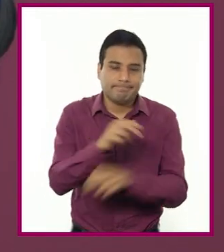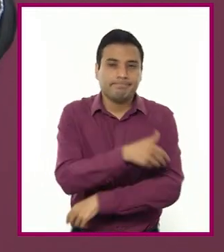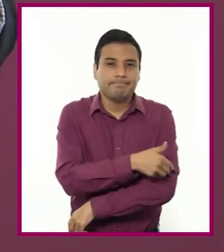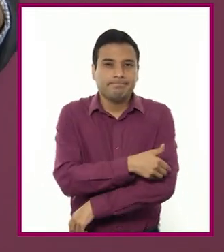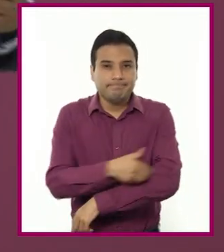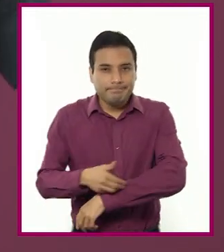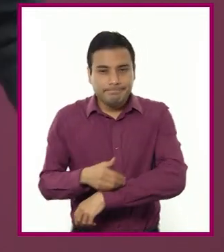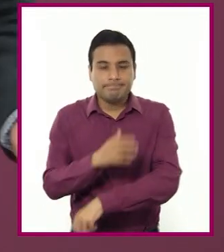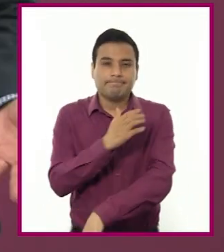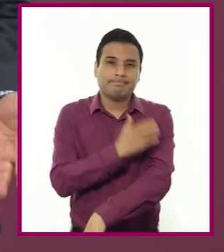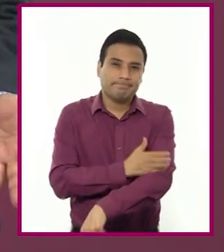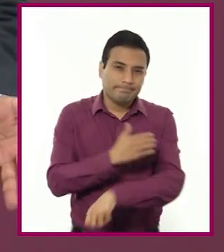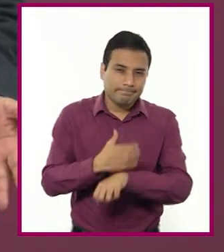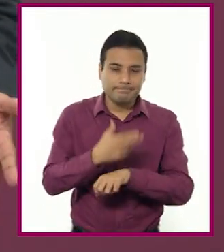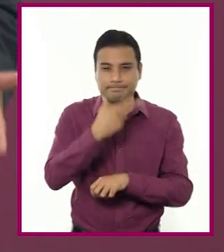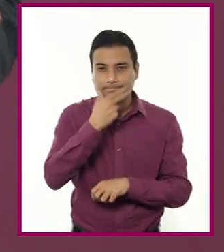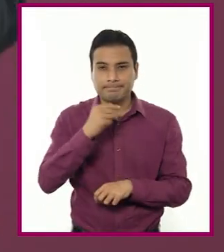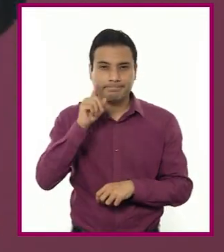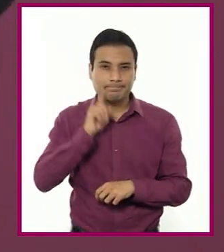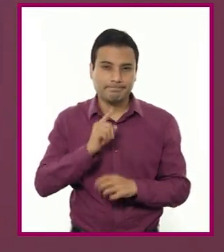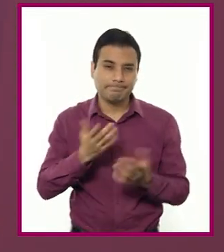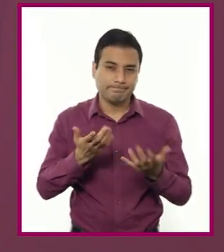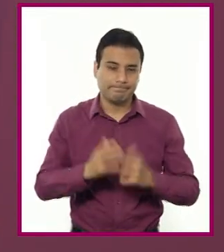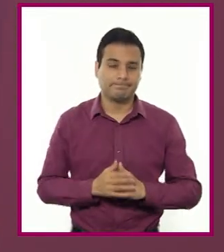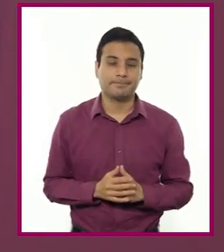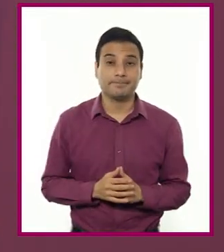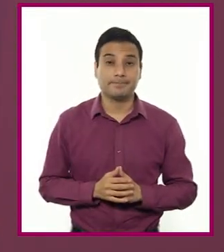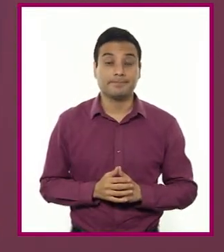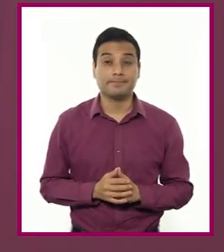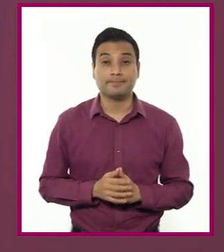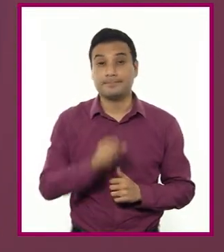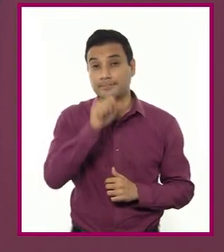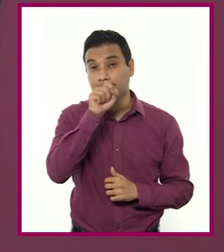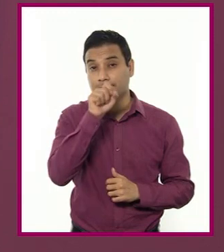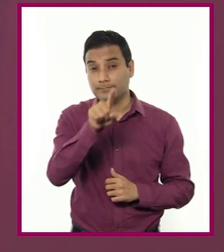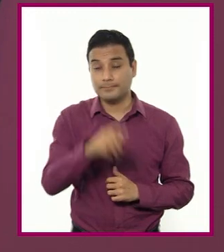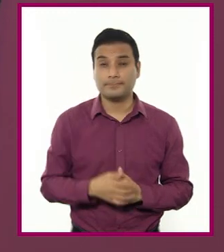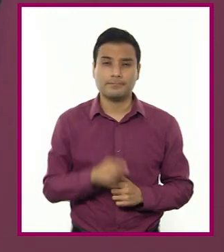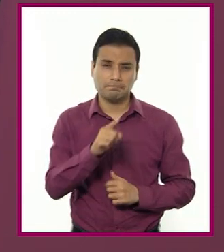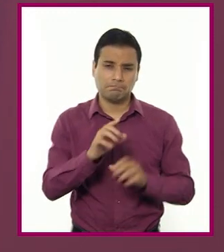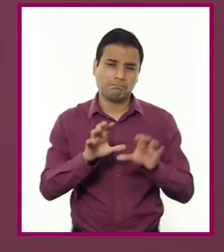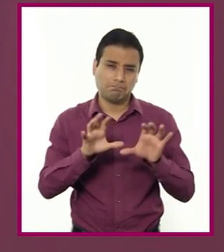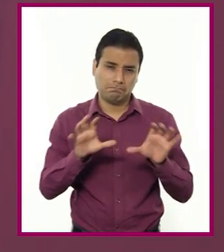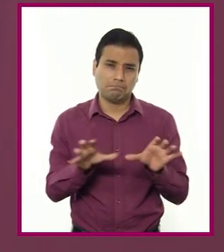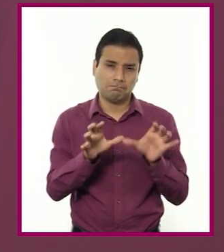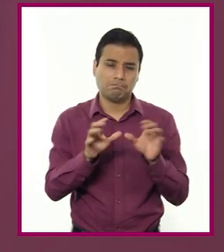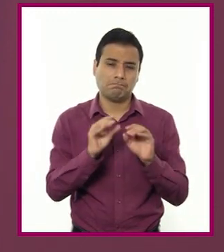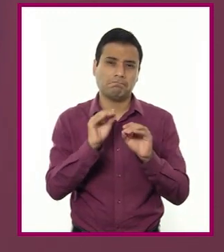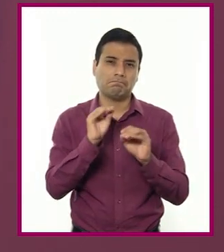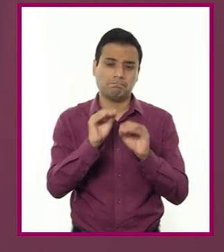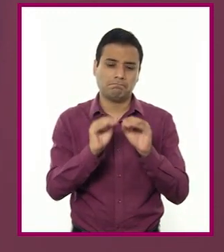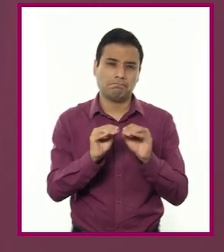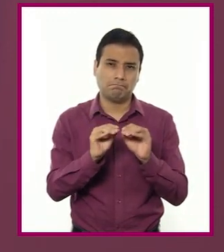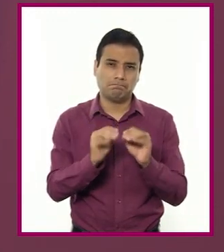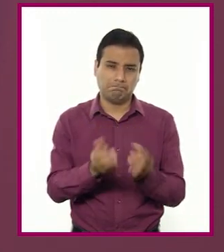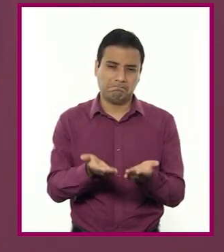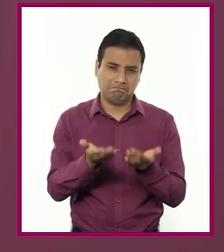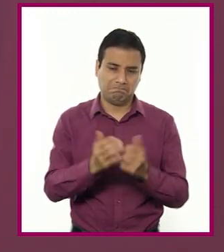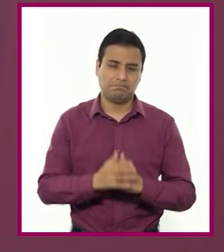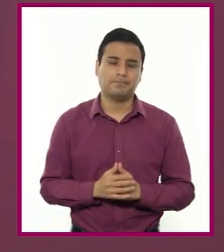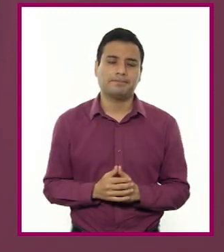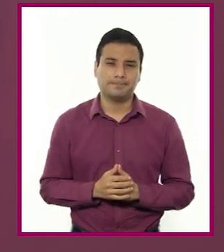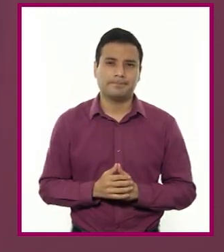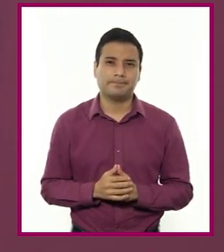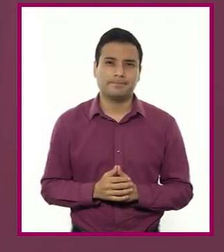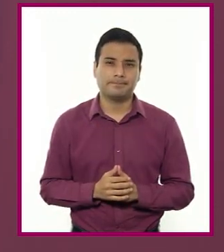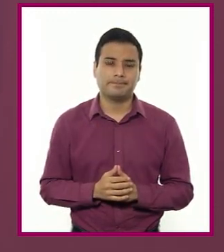familiares, compañeras y compañeros. También pueden hacer su cartel en computadora, si tienen acceso. Lo